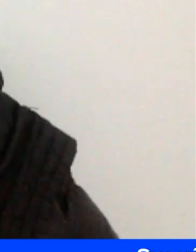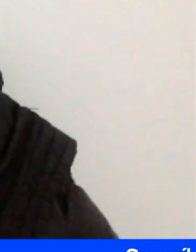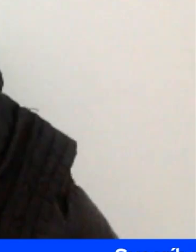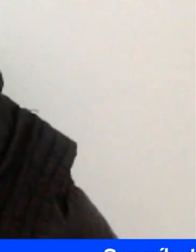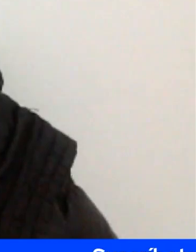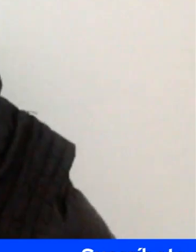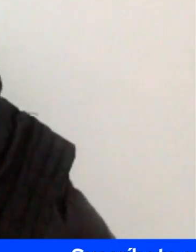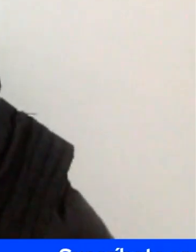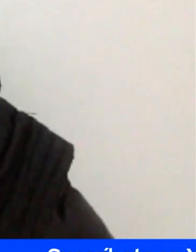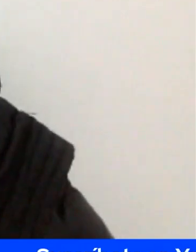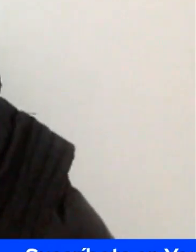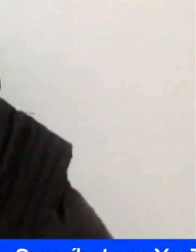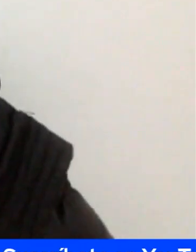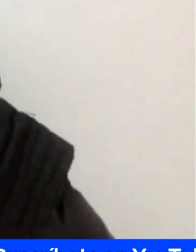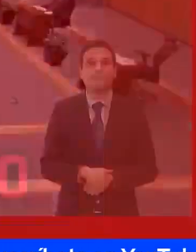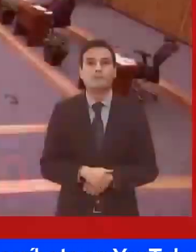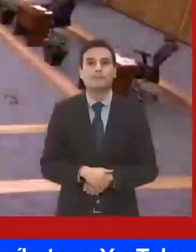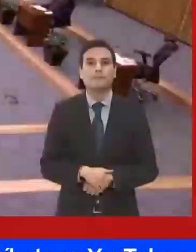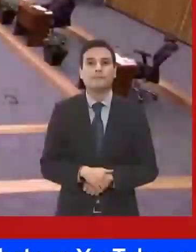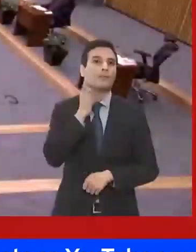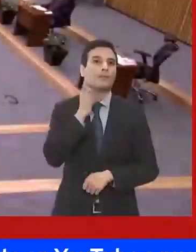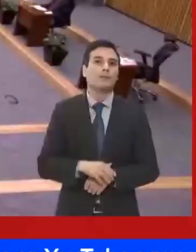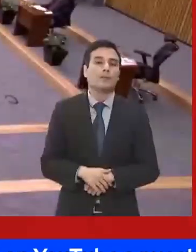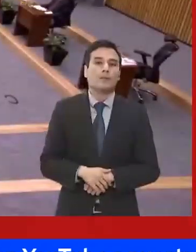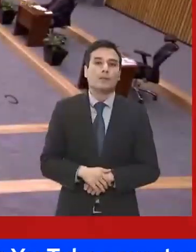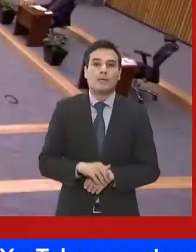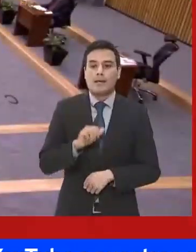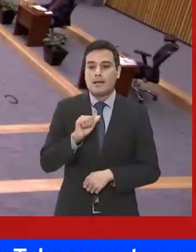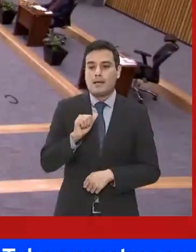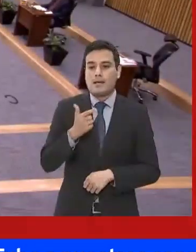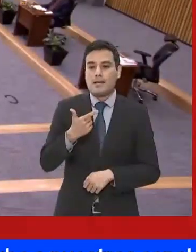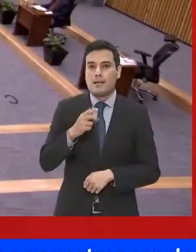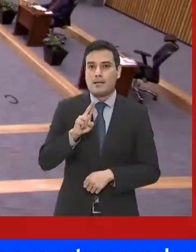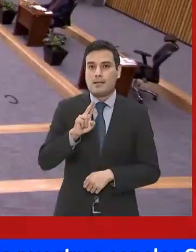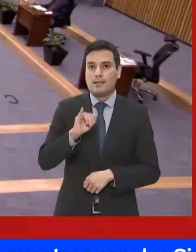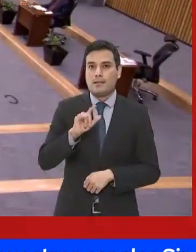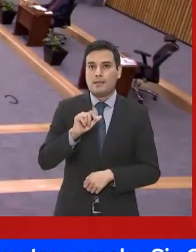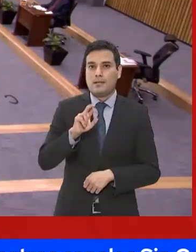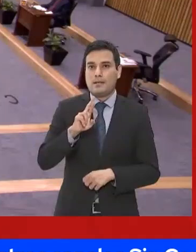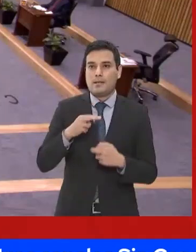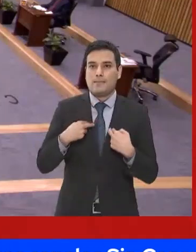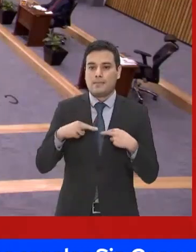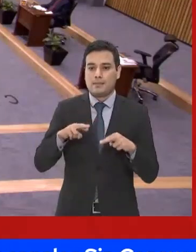Javier Sicilia. Javier Sicilia, gracias. Fíjate, olvido ciertos nombres.